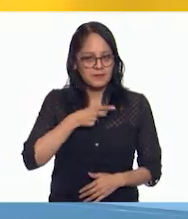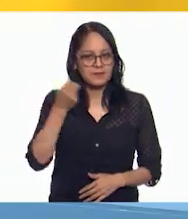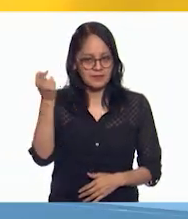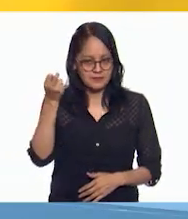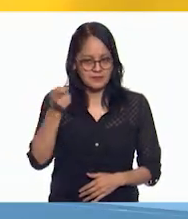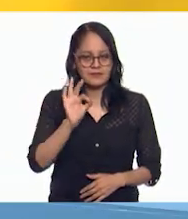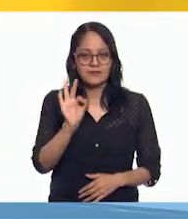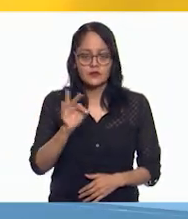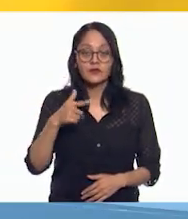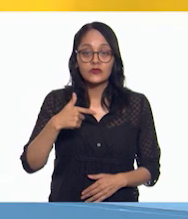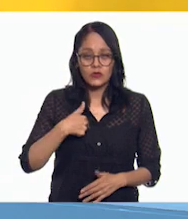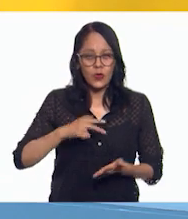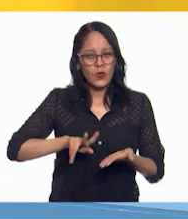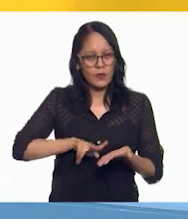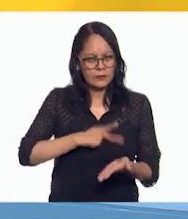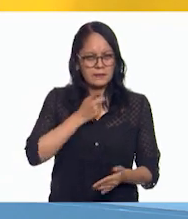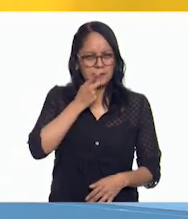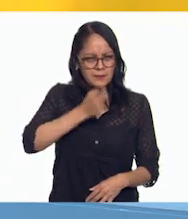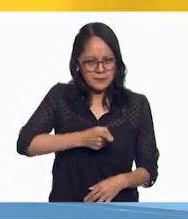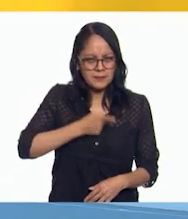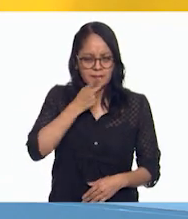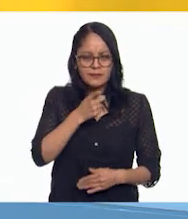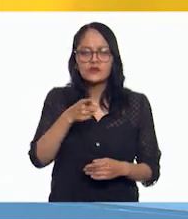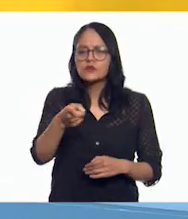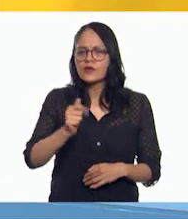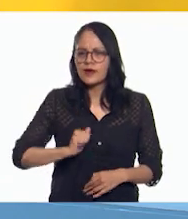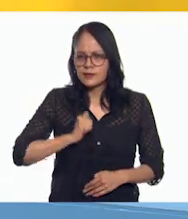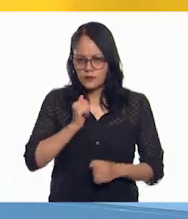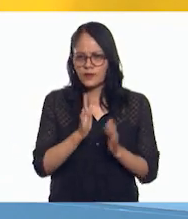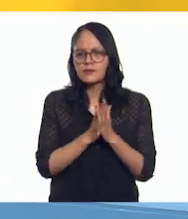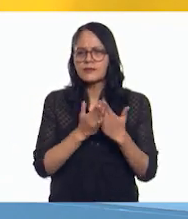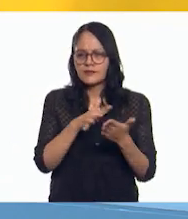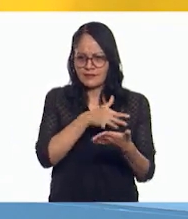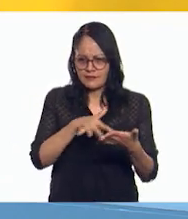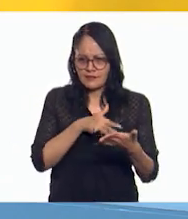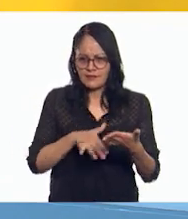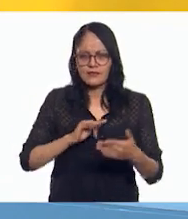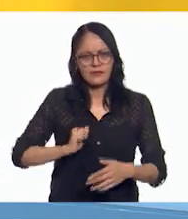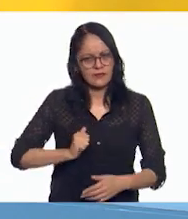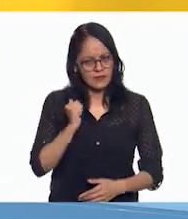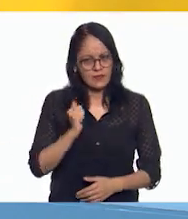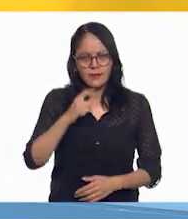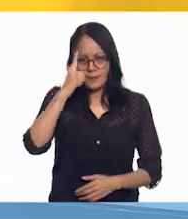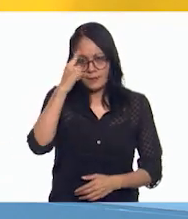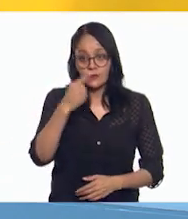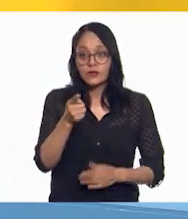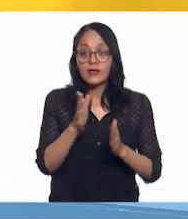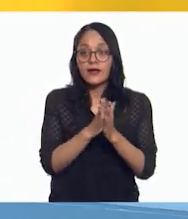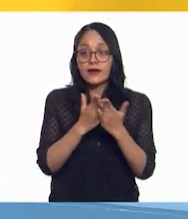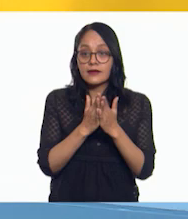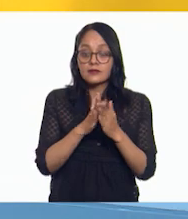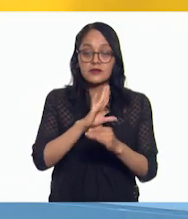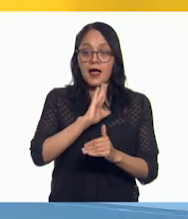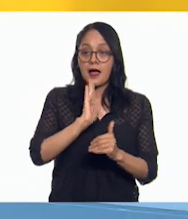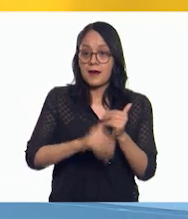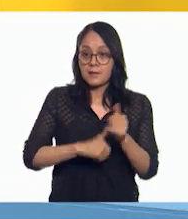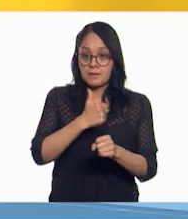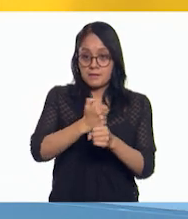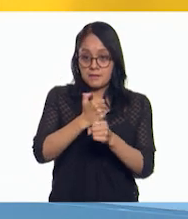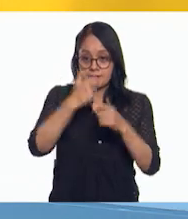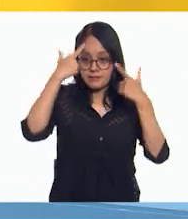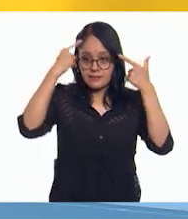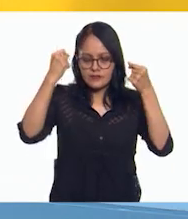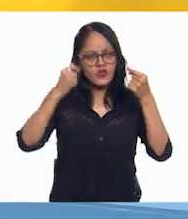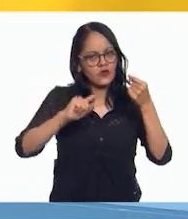No me cansaré de insistir en que aprovechen sus libros de lecturas y de que los conserven aún después de que terminen la primaria,